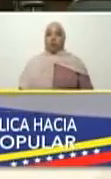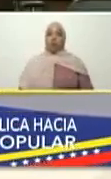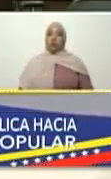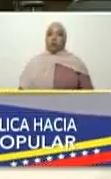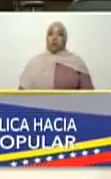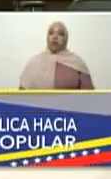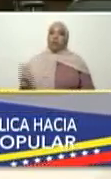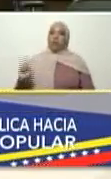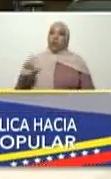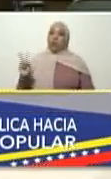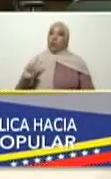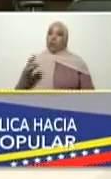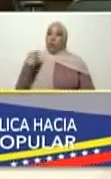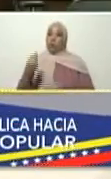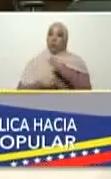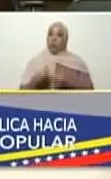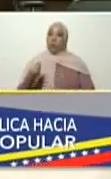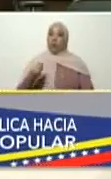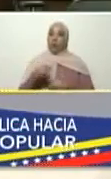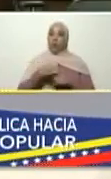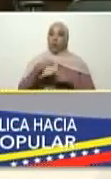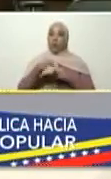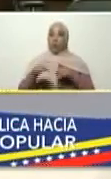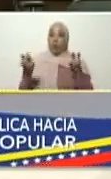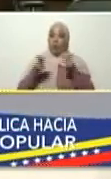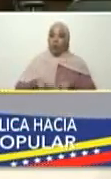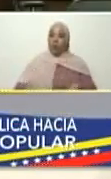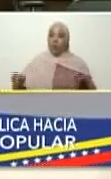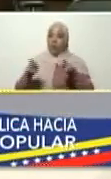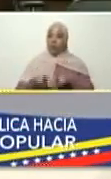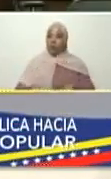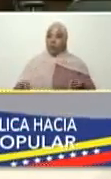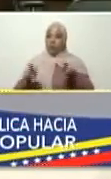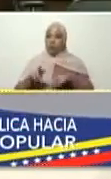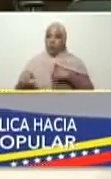a Venezuela la metodología de la investigación-acción.